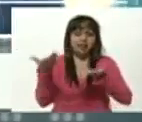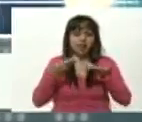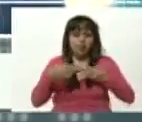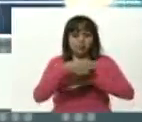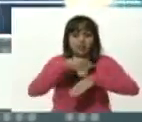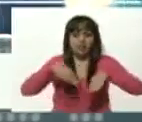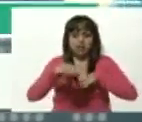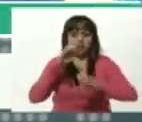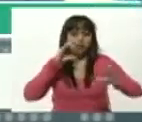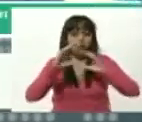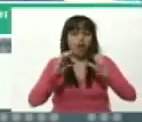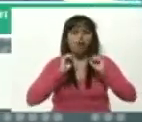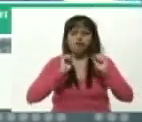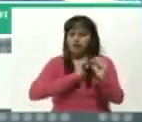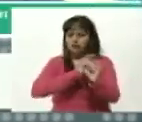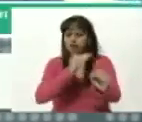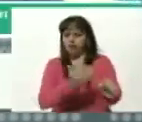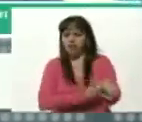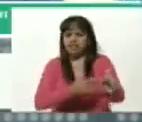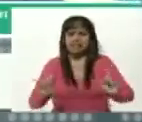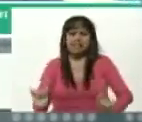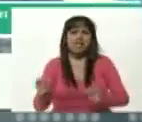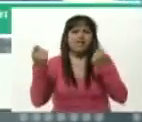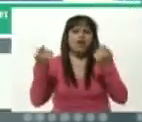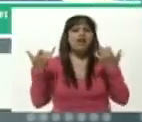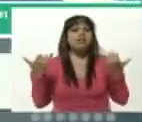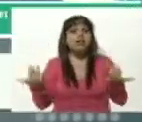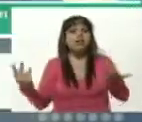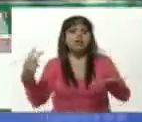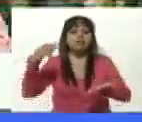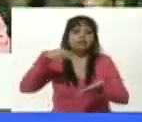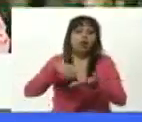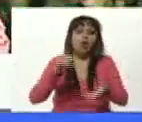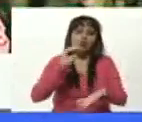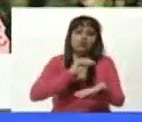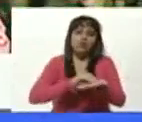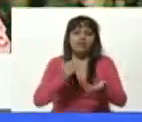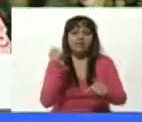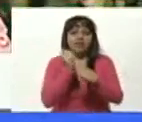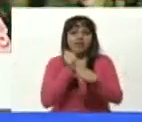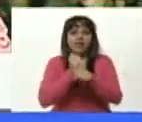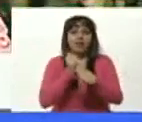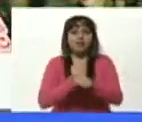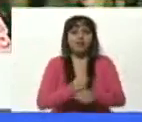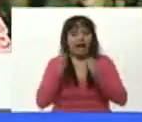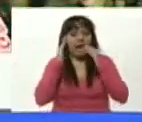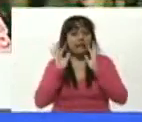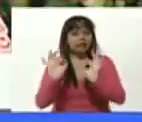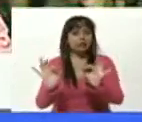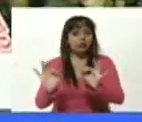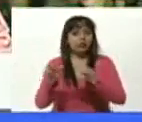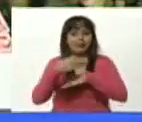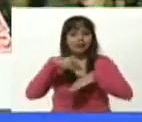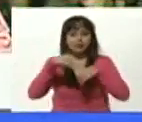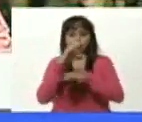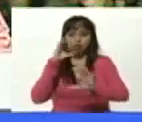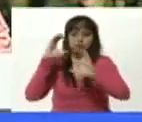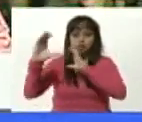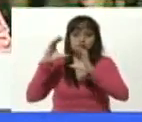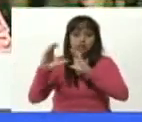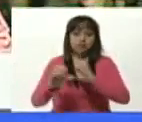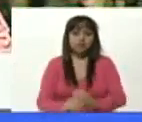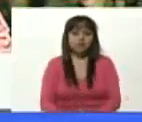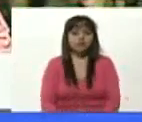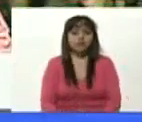Fuerte ese muchacho, salió. Ya está reincorporado a su trabajo, Alfred Nazaret, pendiente. Vamos